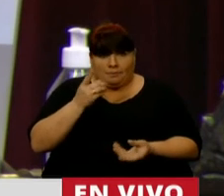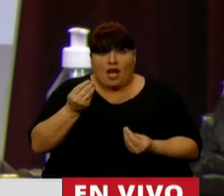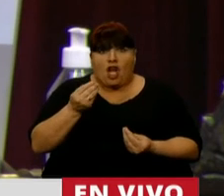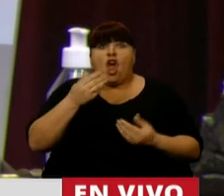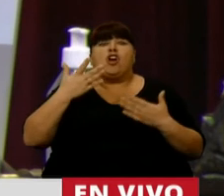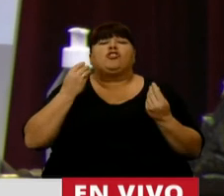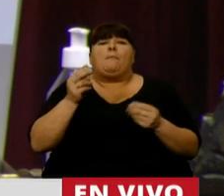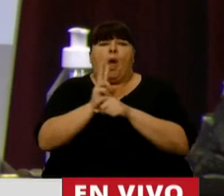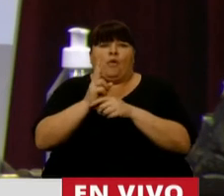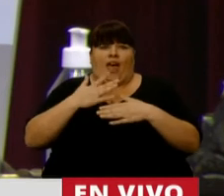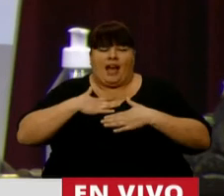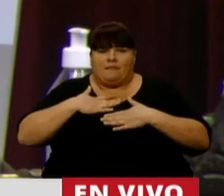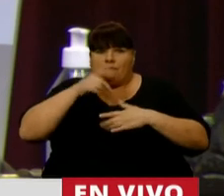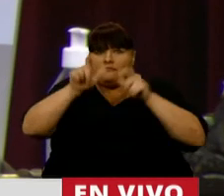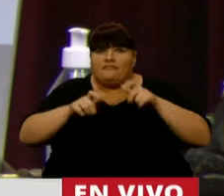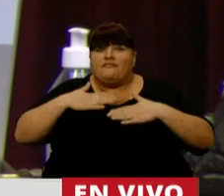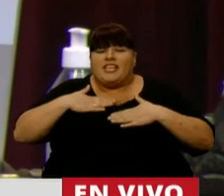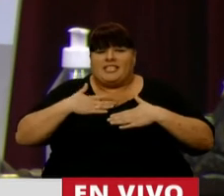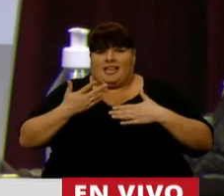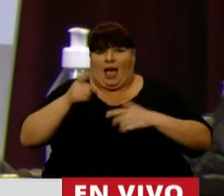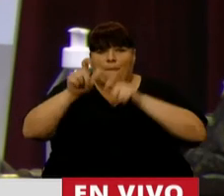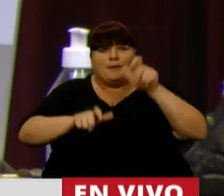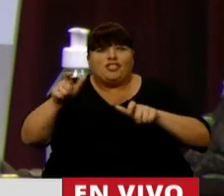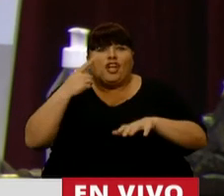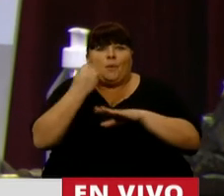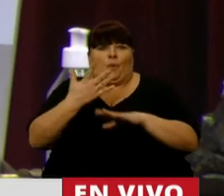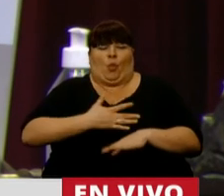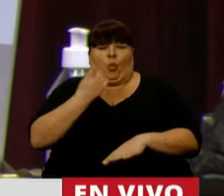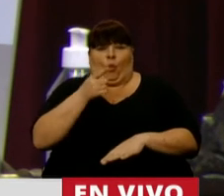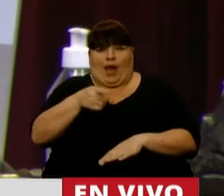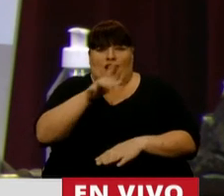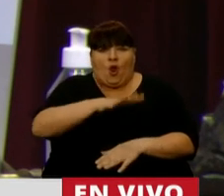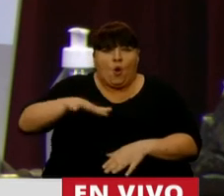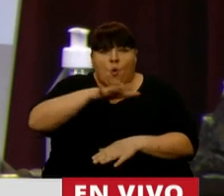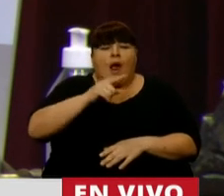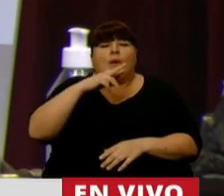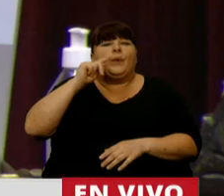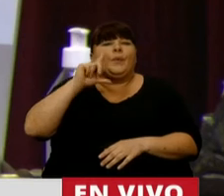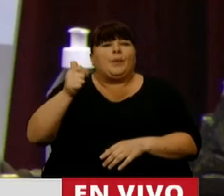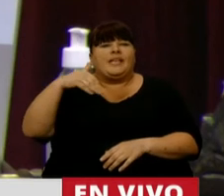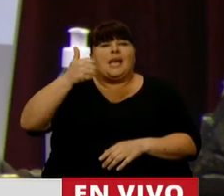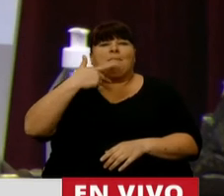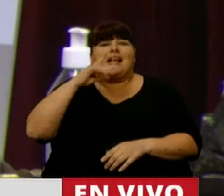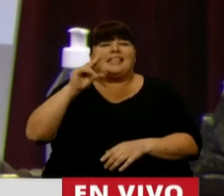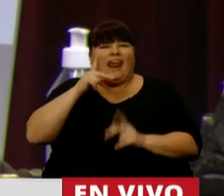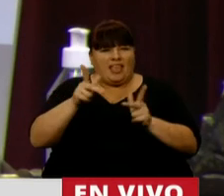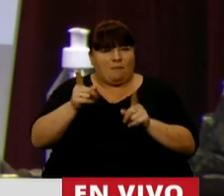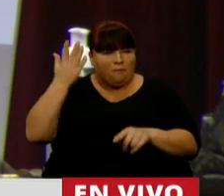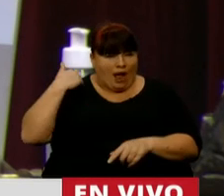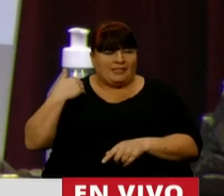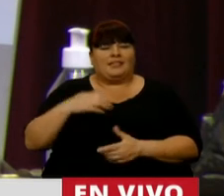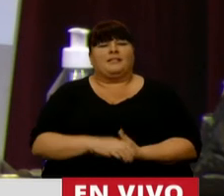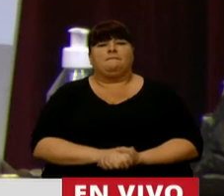la integridad, inclusive física, de las personas dueñas de los lugares como Villa Mascardi, que mencionaba recién, como el